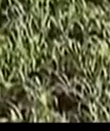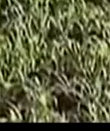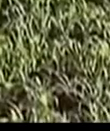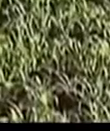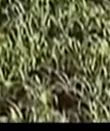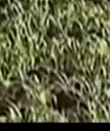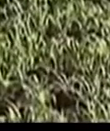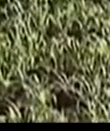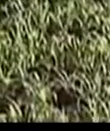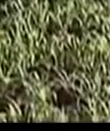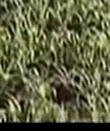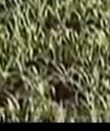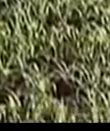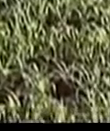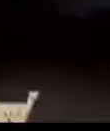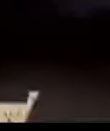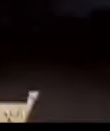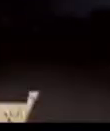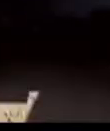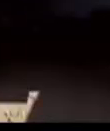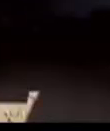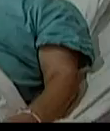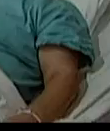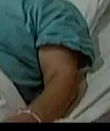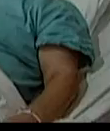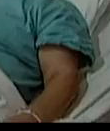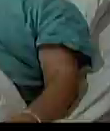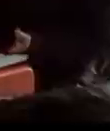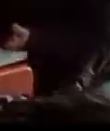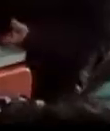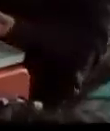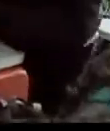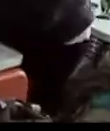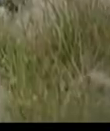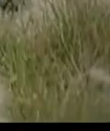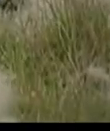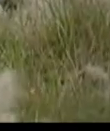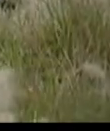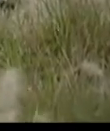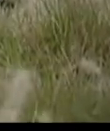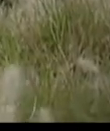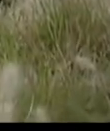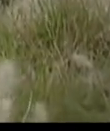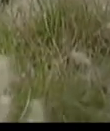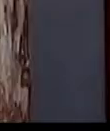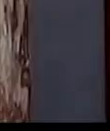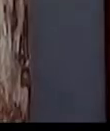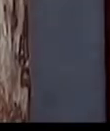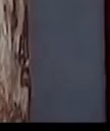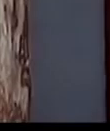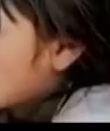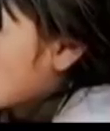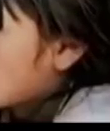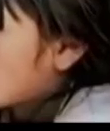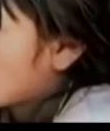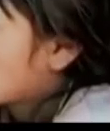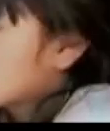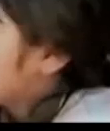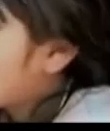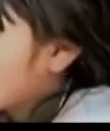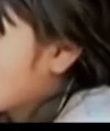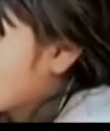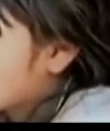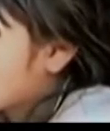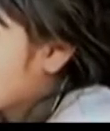con una o más carencias en el ámbito de los derechos, como la salud, educación o vivienda, y que su ingreso no les alcanza para comprar